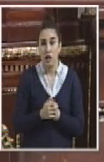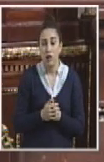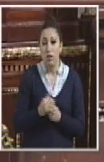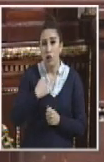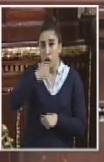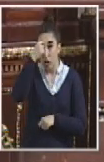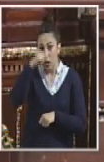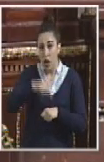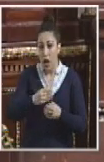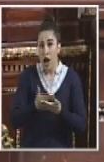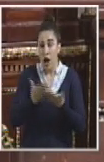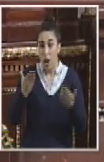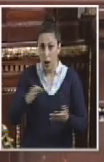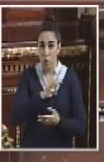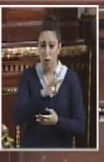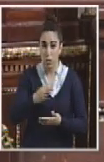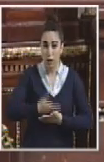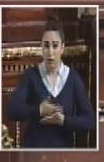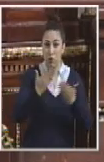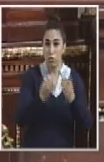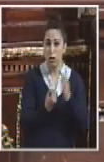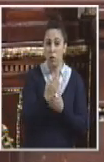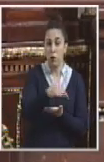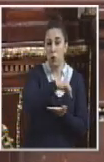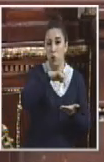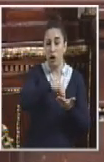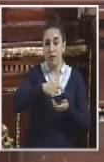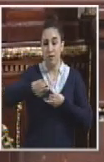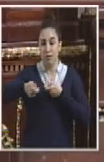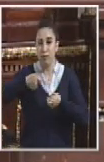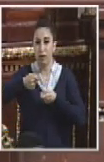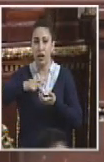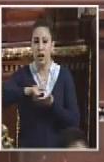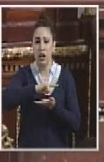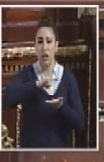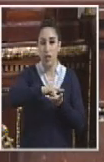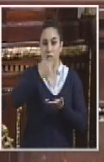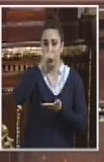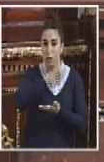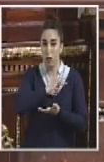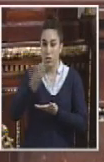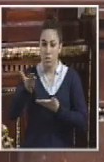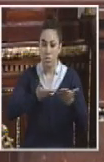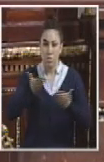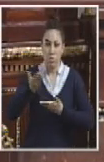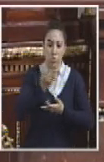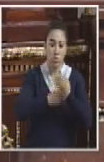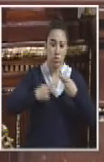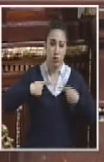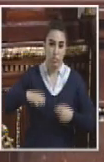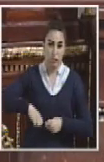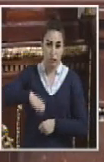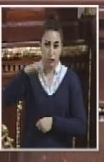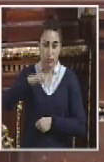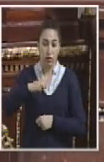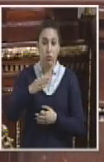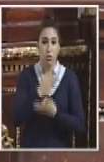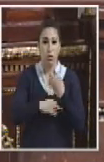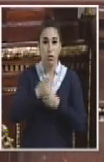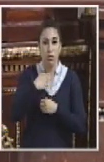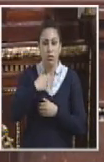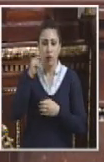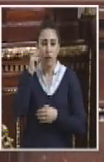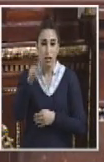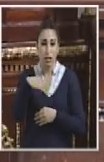contar con un lugar de confianza regulado por la ley que pueda atender a nuestros seres queridos, sobre todo por la tendencia estadística en donde